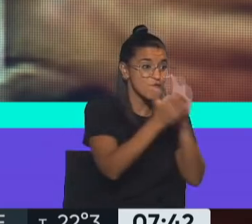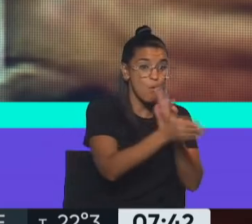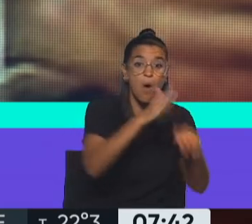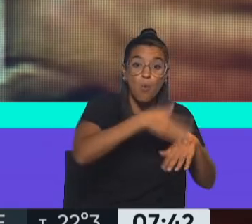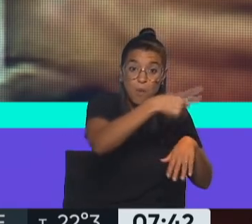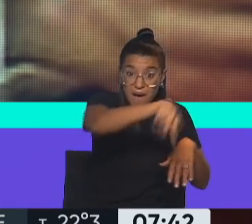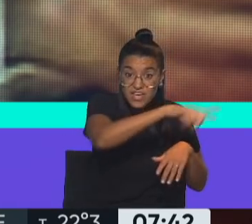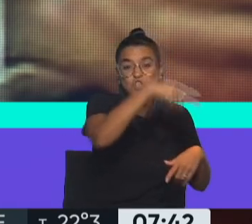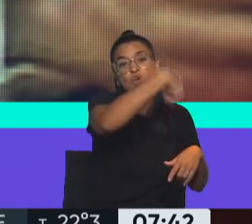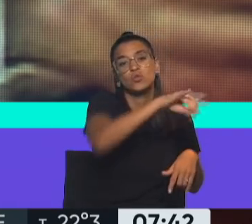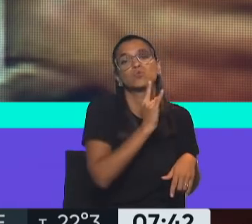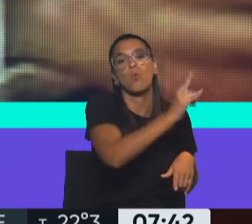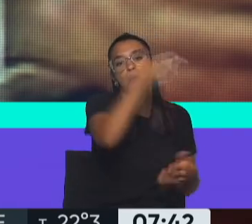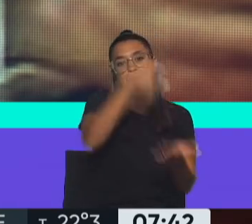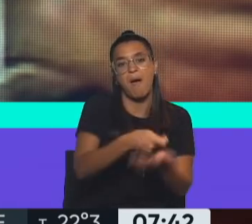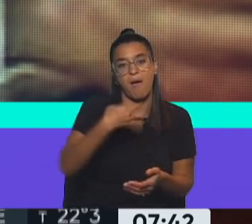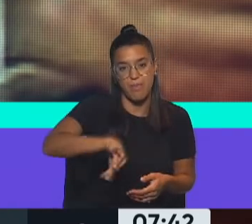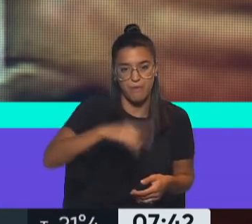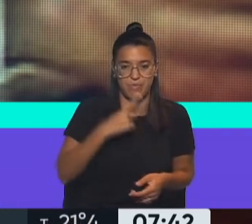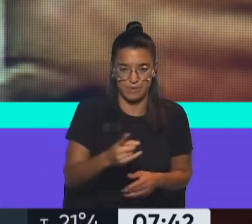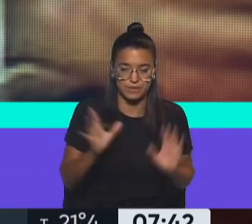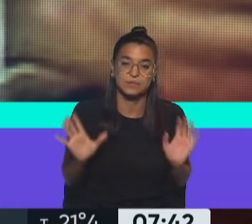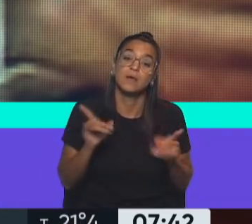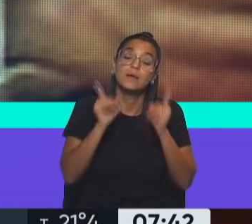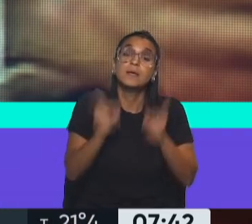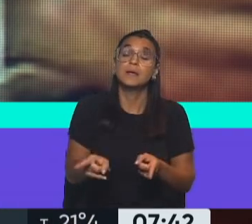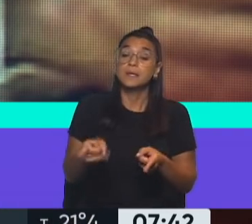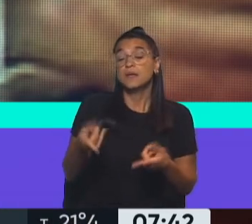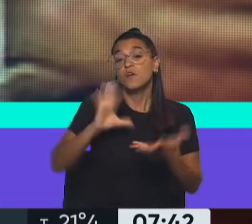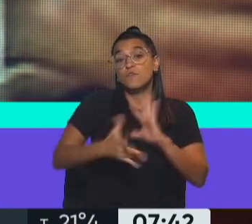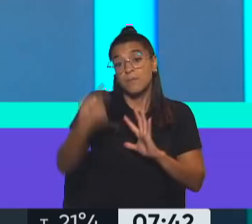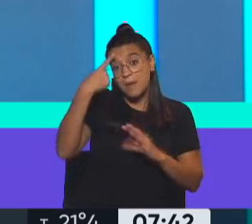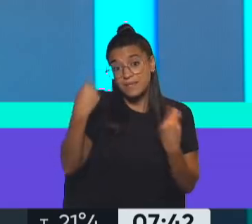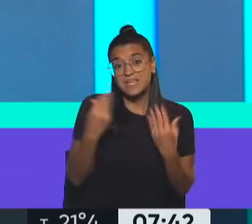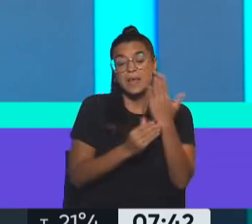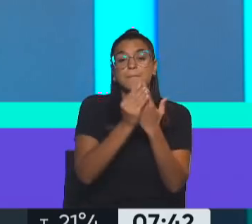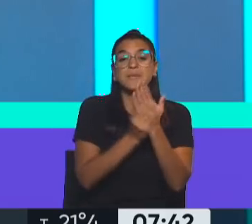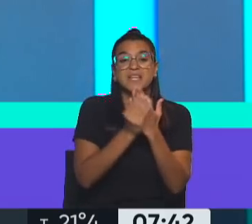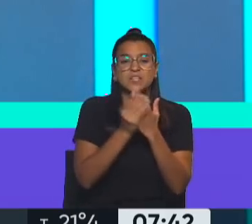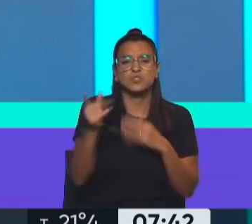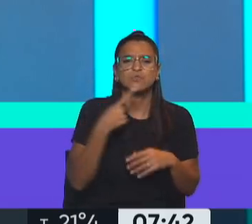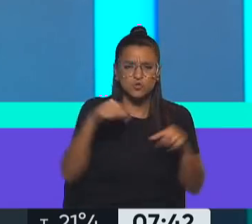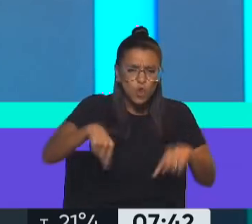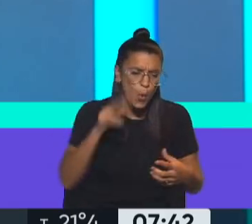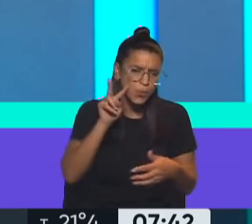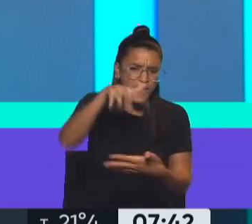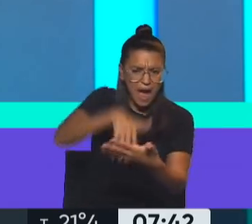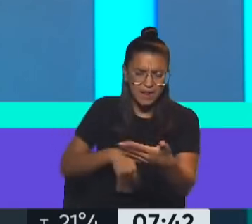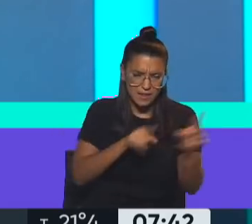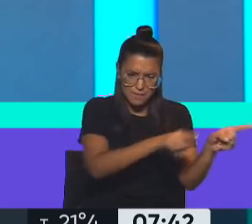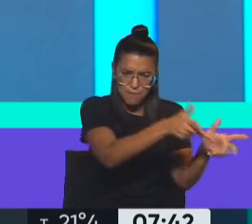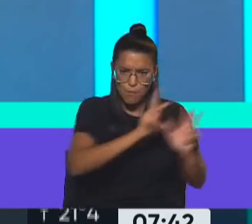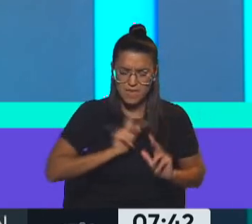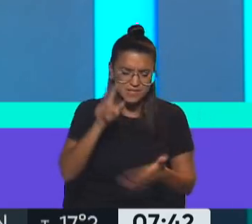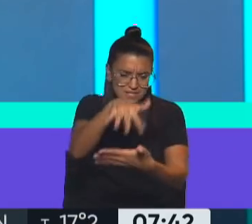bueno, más allá de este posicionamiento político, el que mantiene una posición clara es el ministro. Sí, yo la vi esa carta que mencionás y